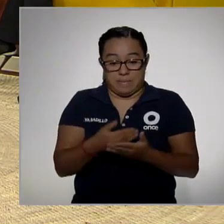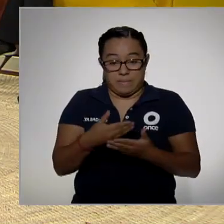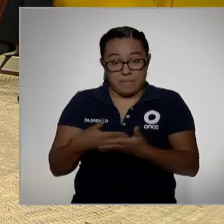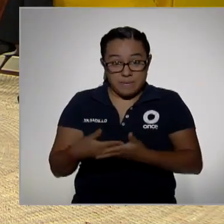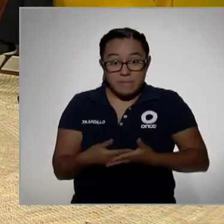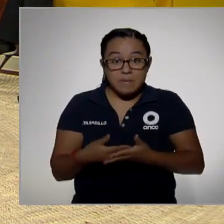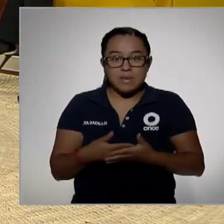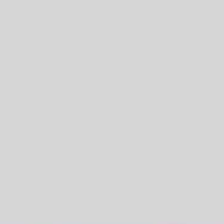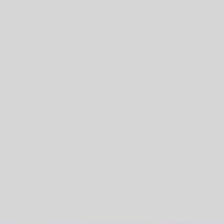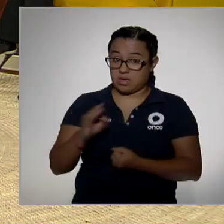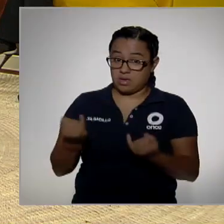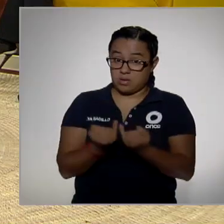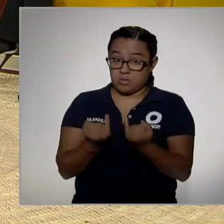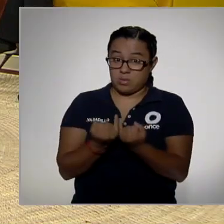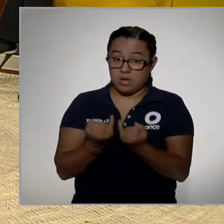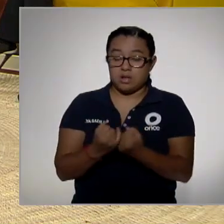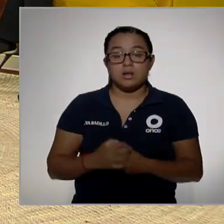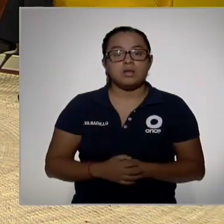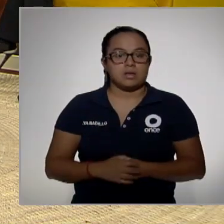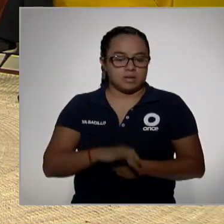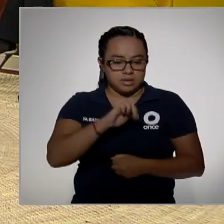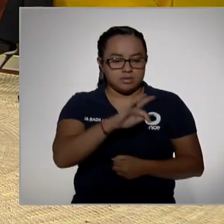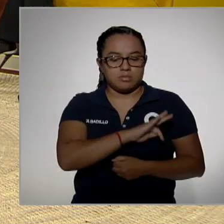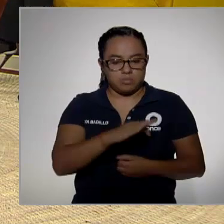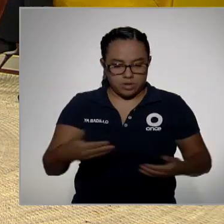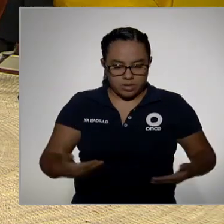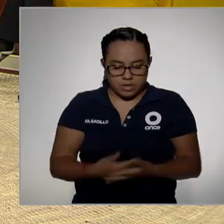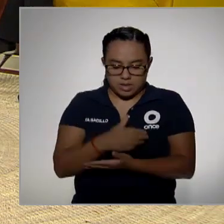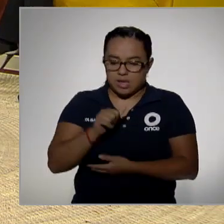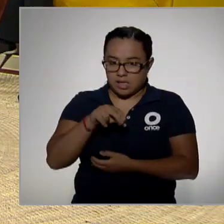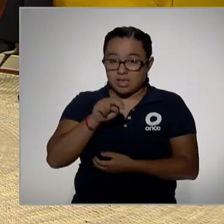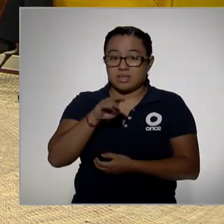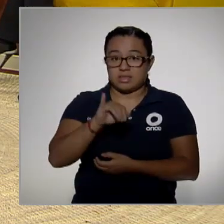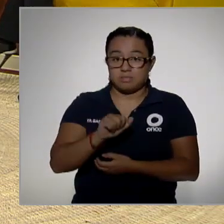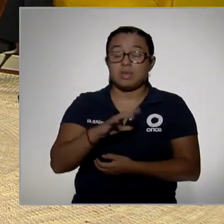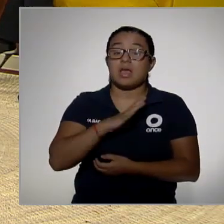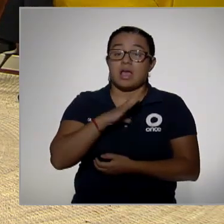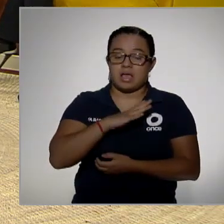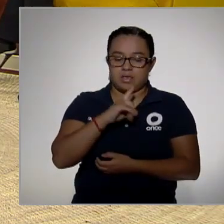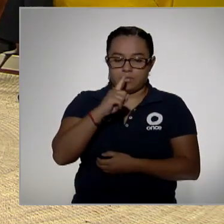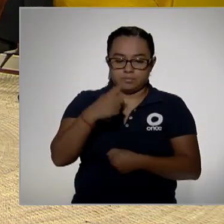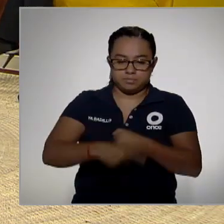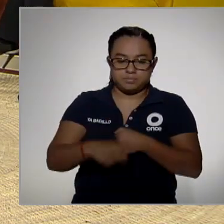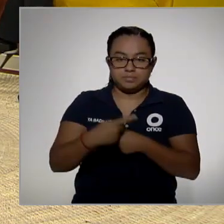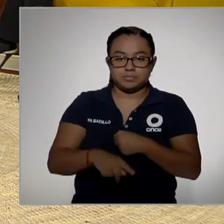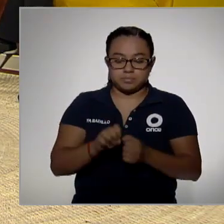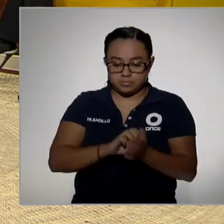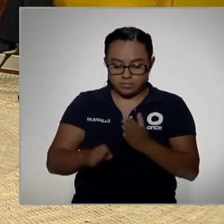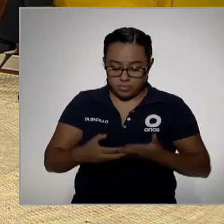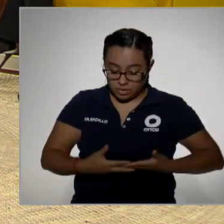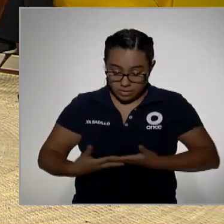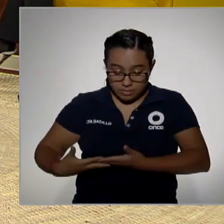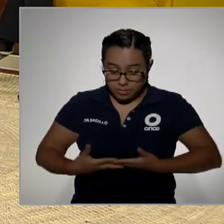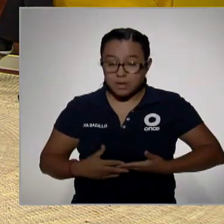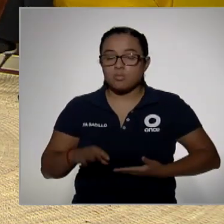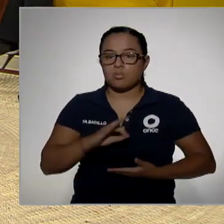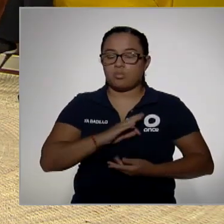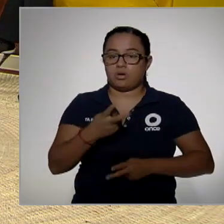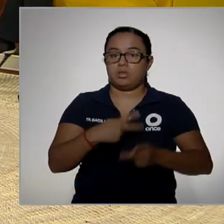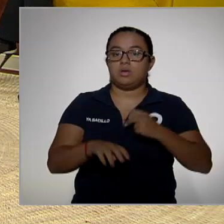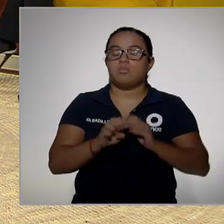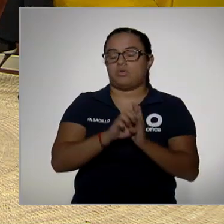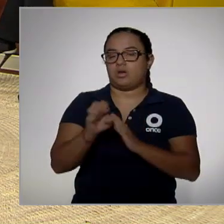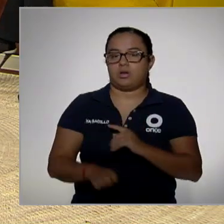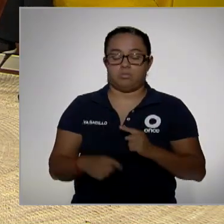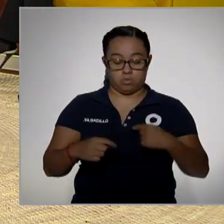a observar la deficiencia de hierro si se pueden hacer anémico de hecho hay factores de riesgo que hacen que un bebé presente esta condición uno es